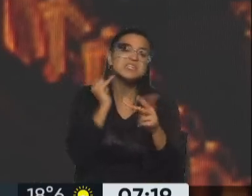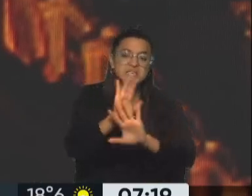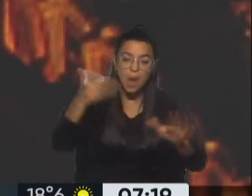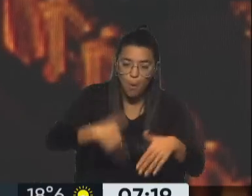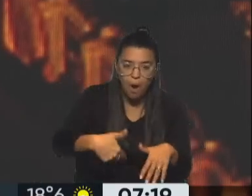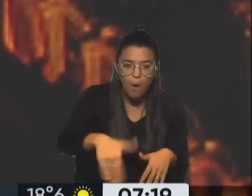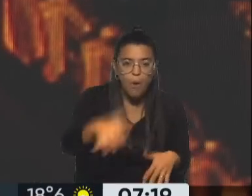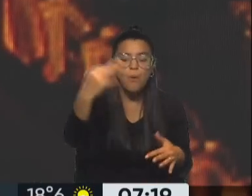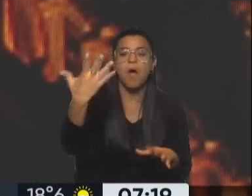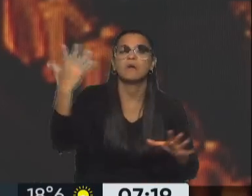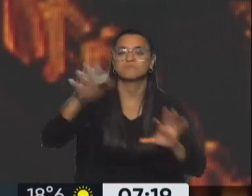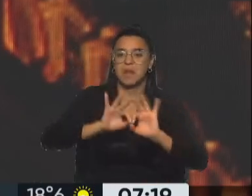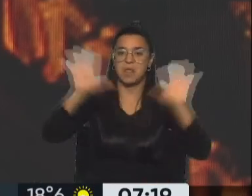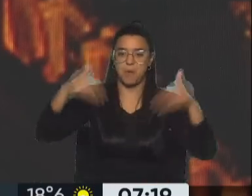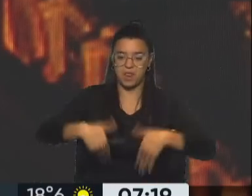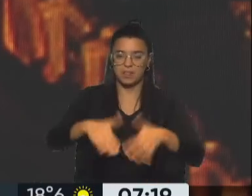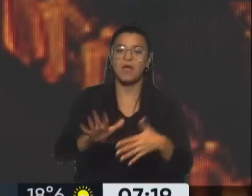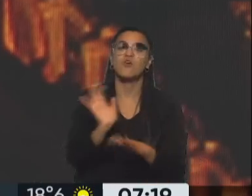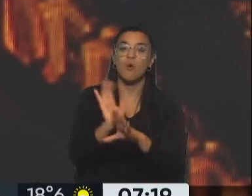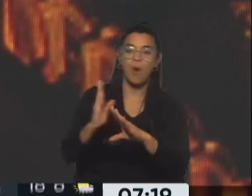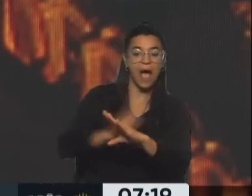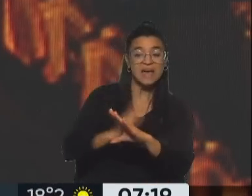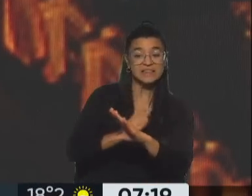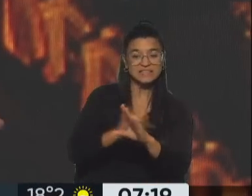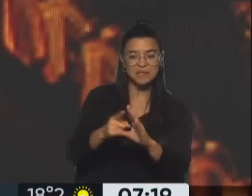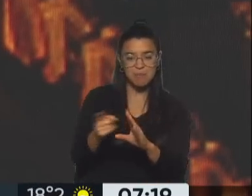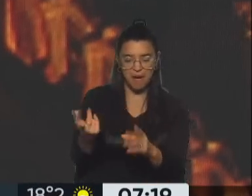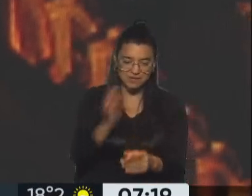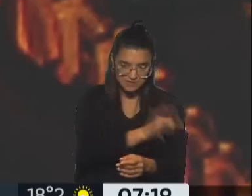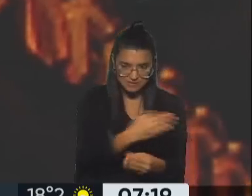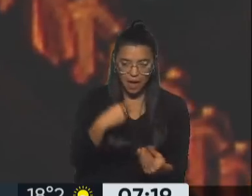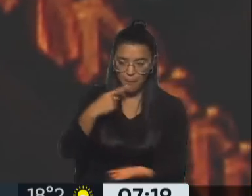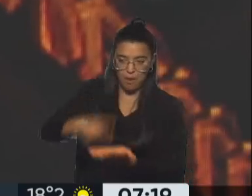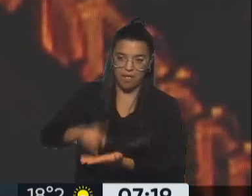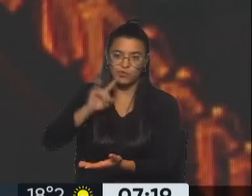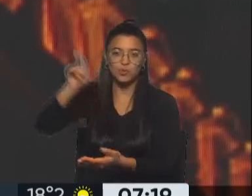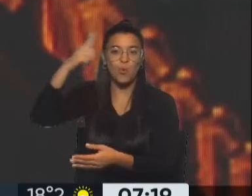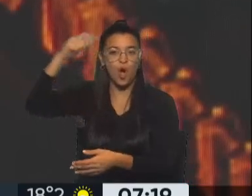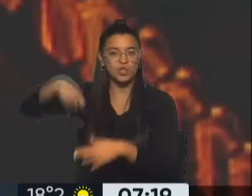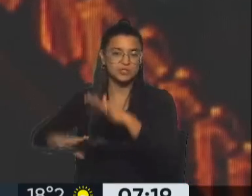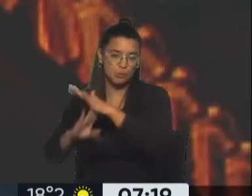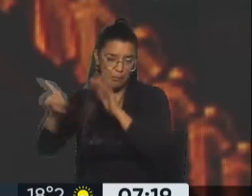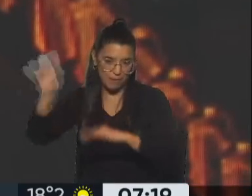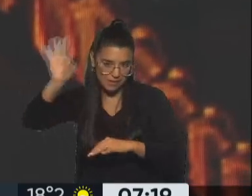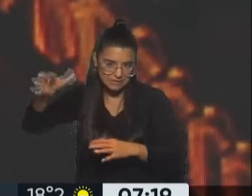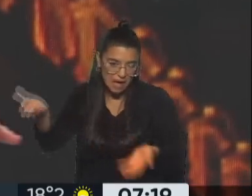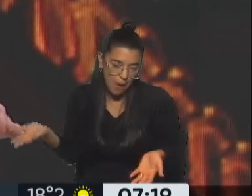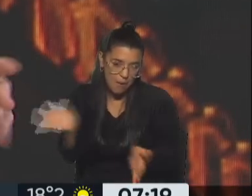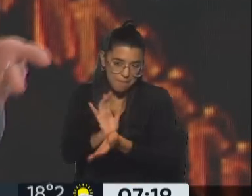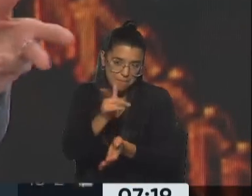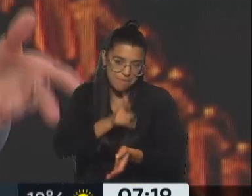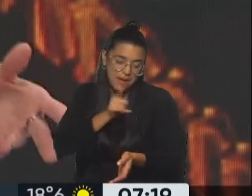a llegar la libertad. Casi anticipando Mauricio Macri este fallo de la Corte Suprema de Justicia de la Nación